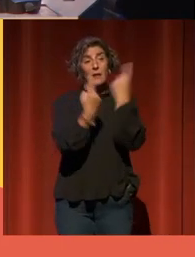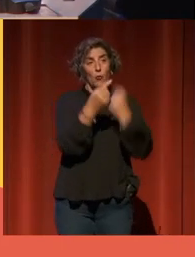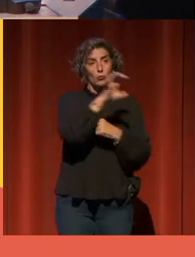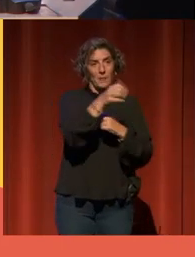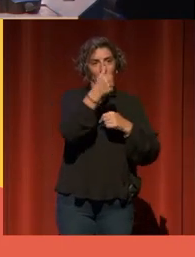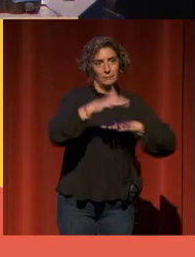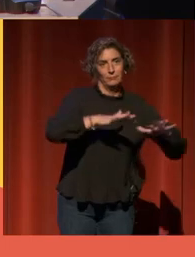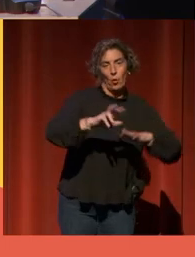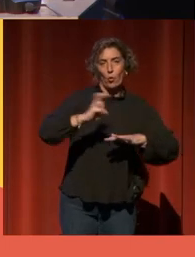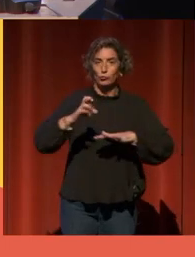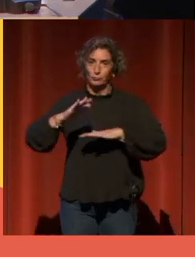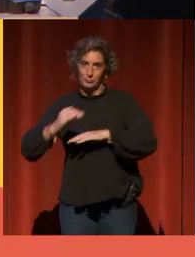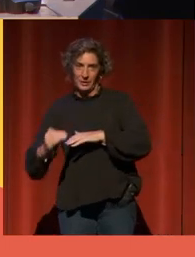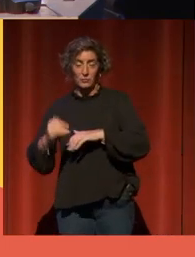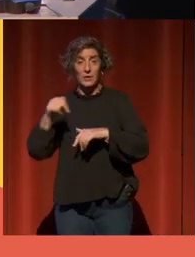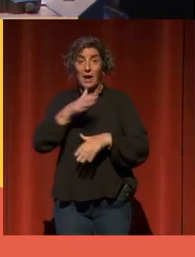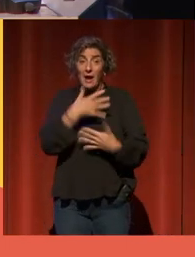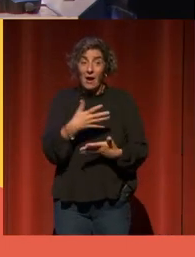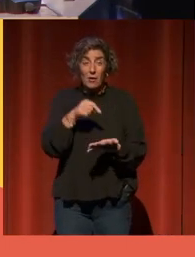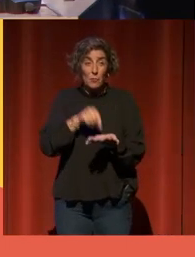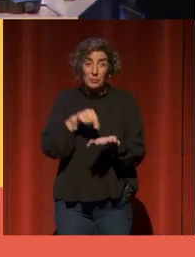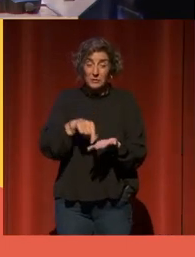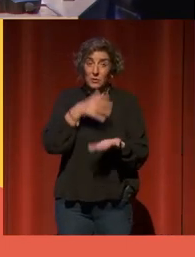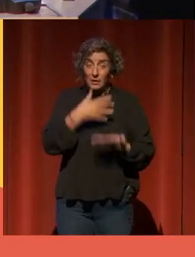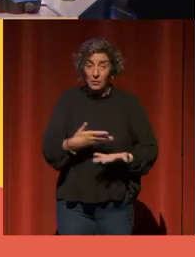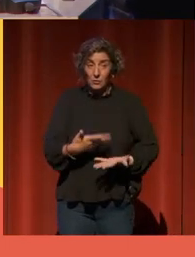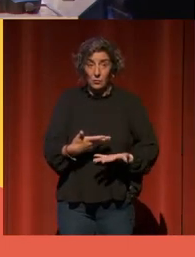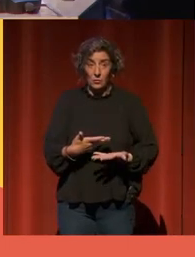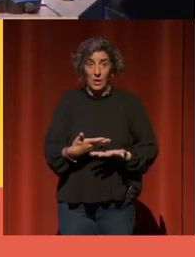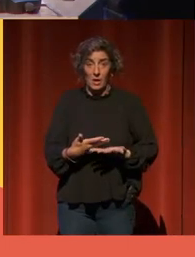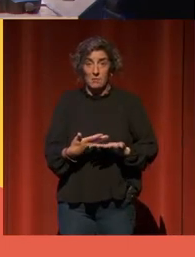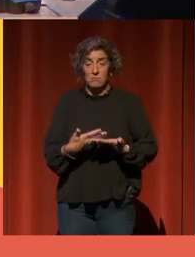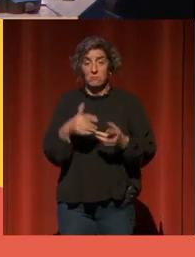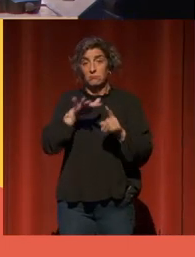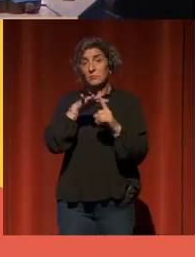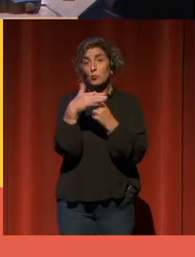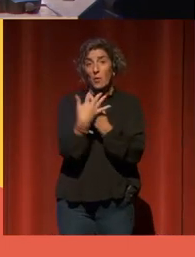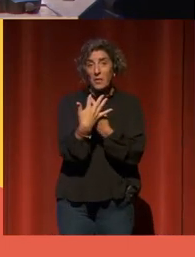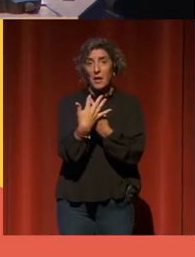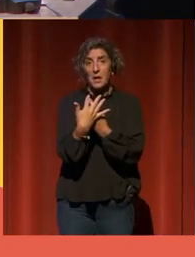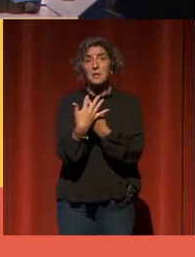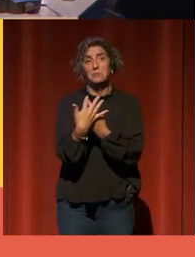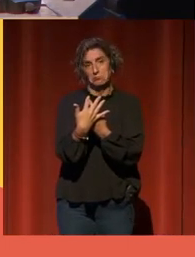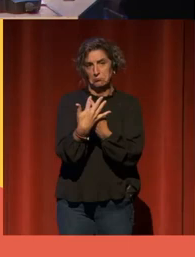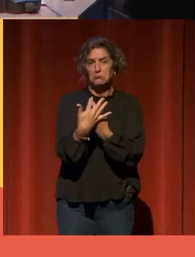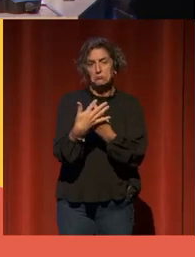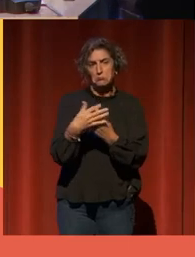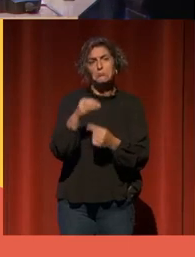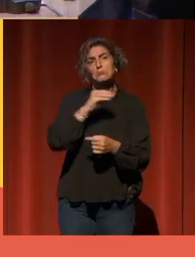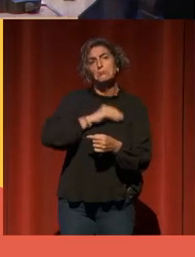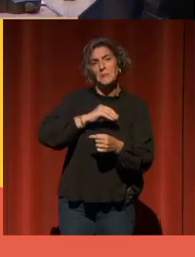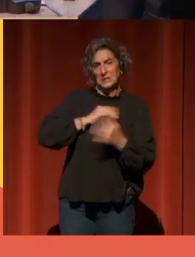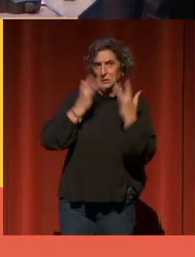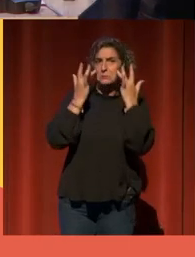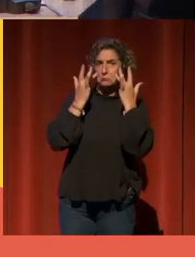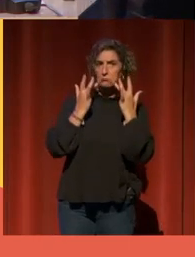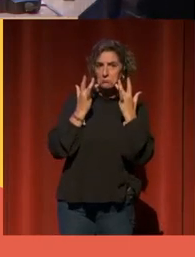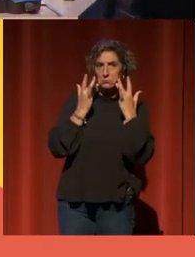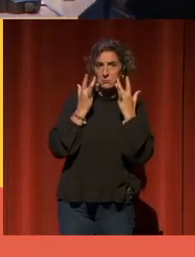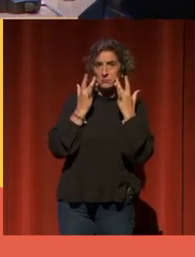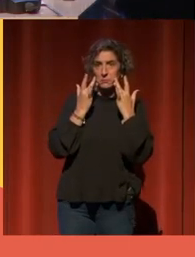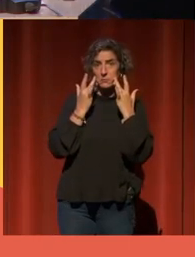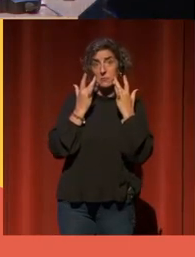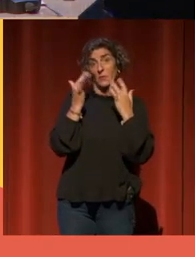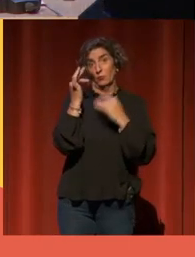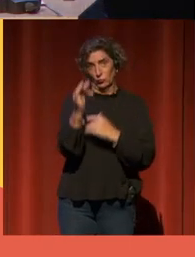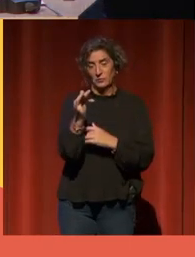otros en este momento diríamos que estamos en una situación bastante sana y